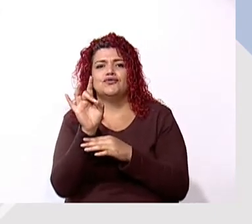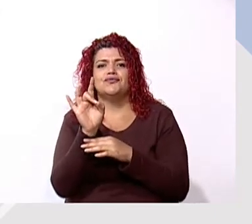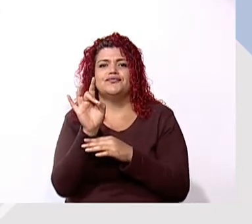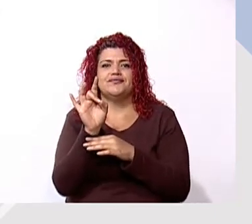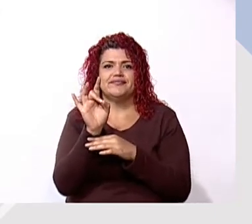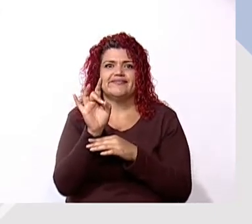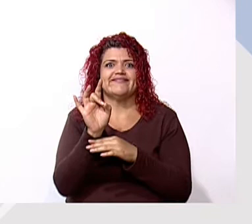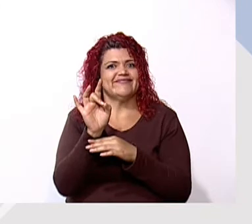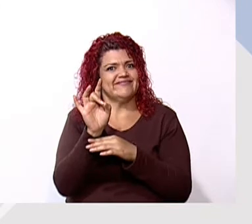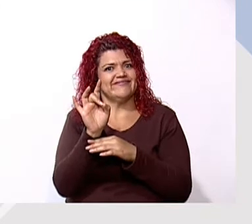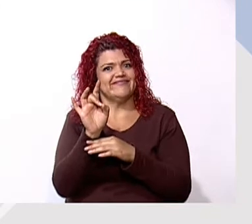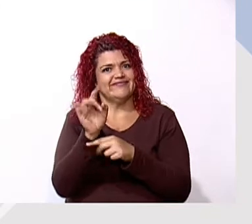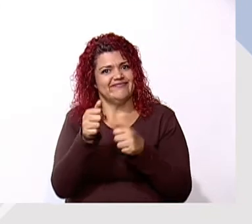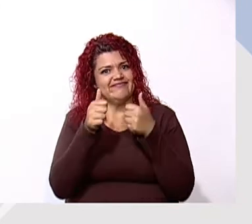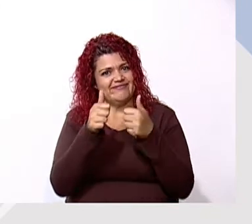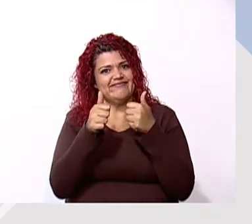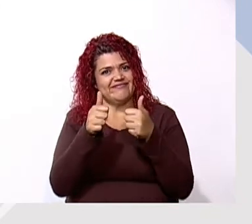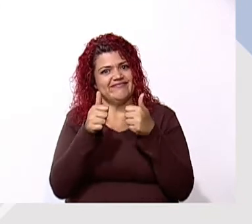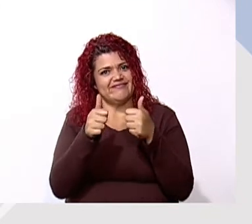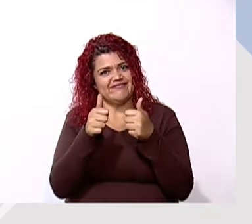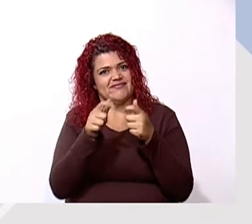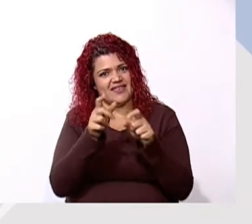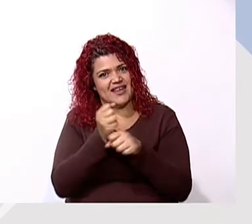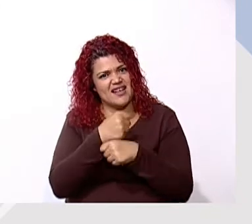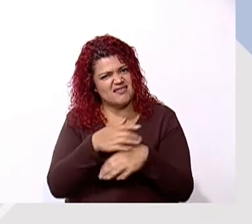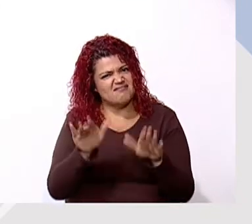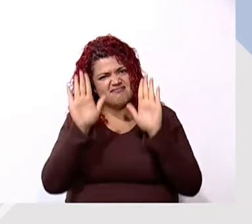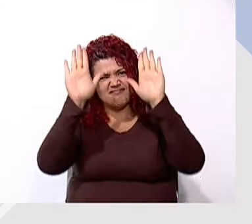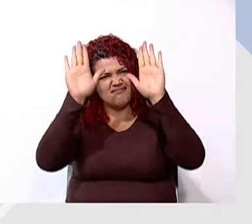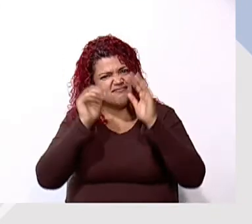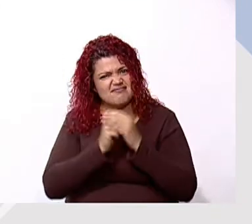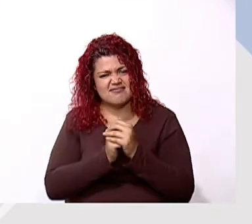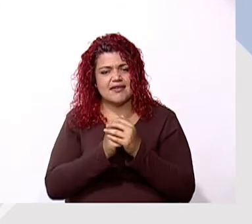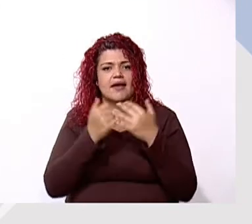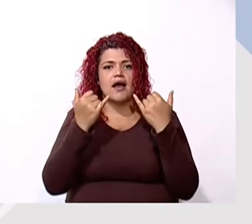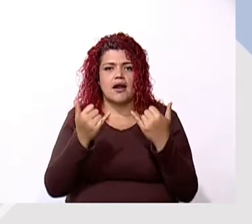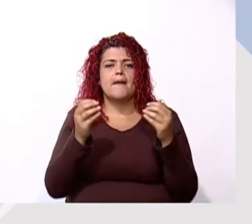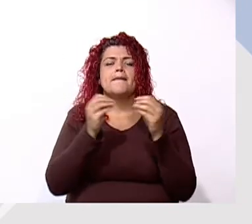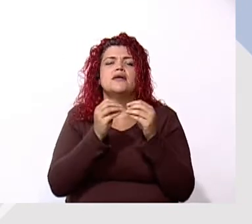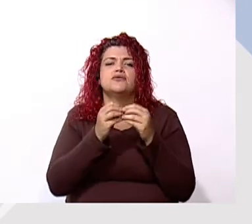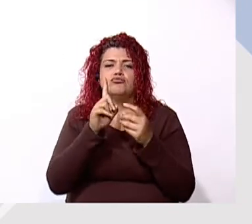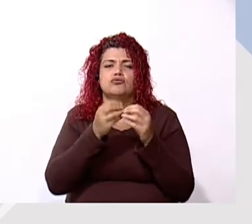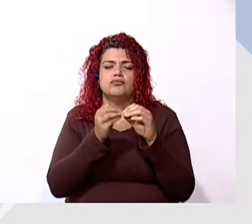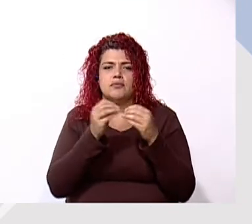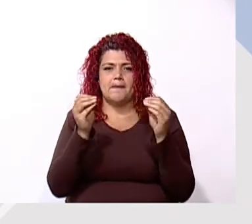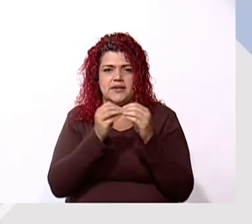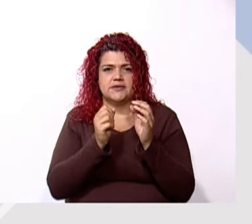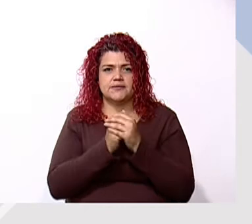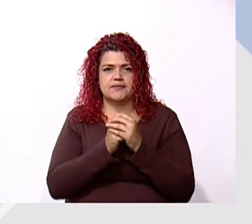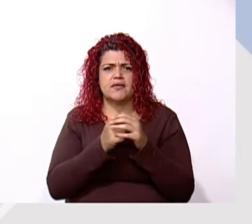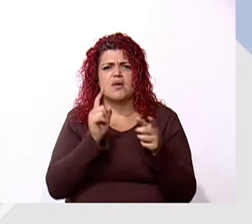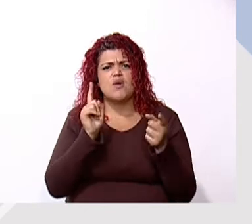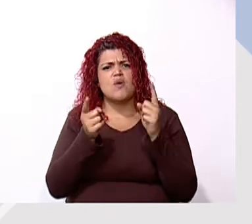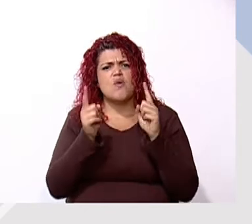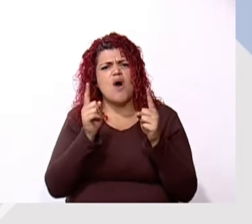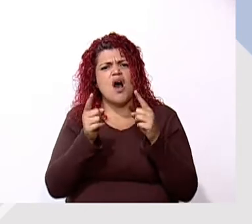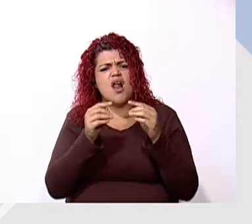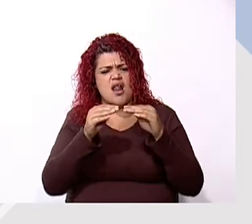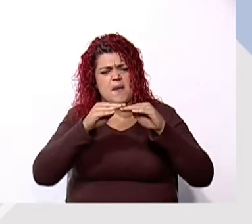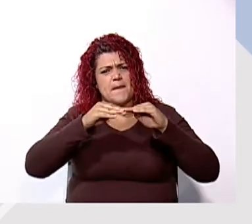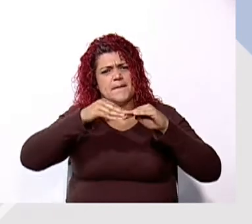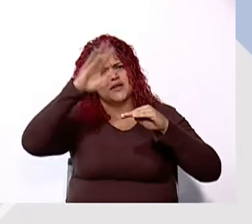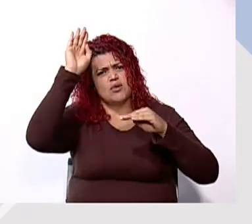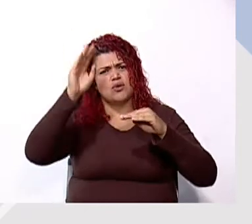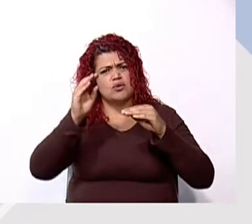4.268. Muy bien, niños y niñas. Lo están haciendo excelente. Vamos con uno más. ¿Cuál es el mayor